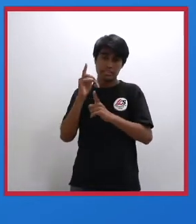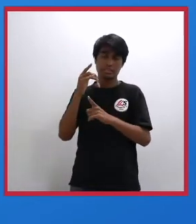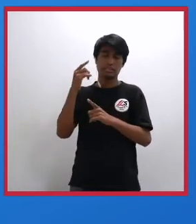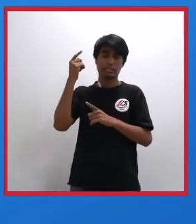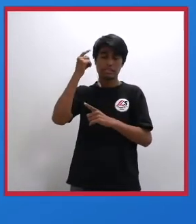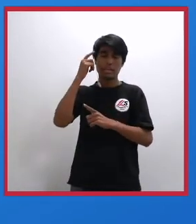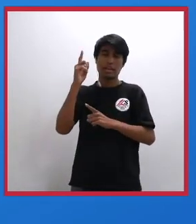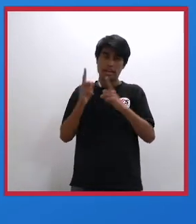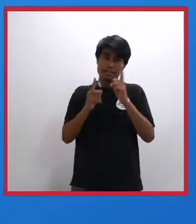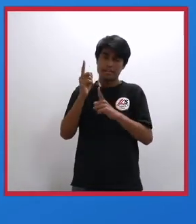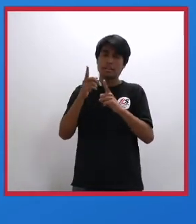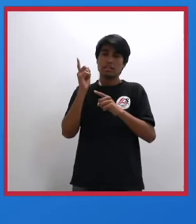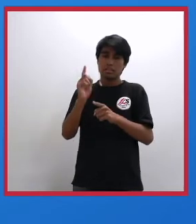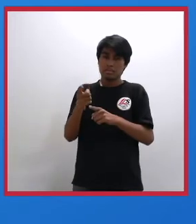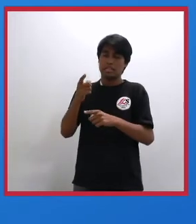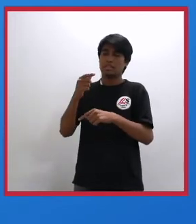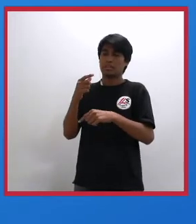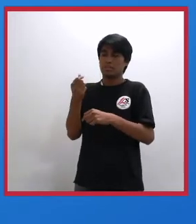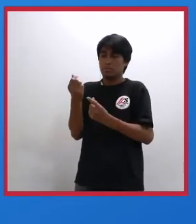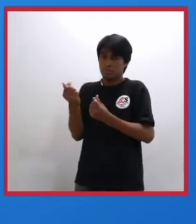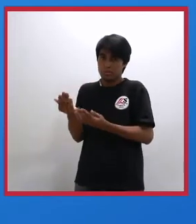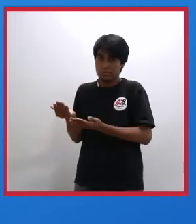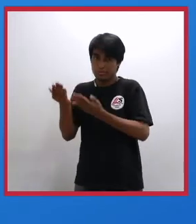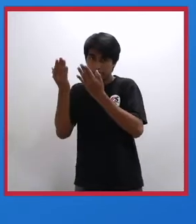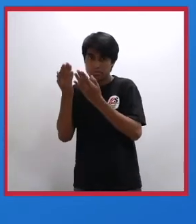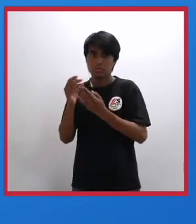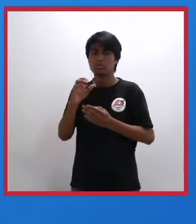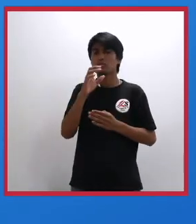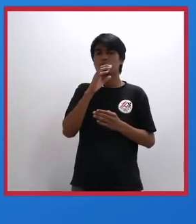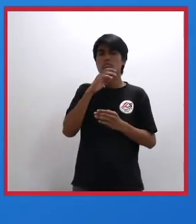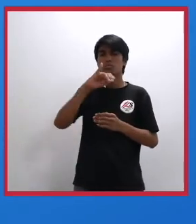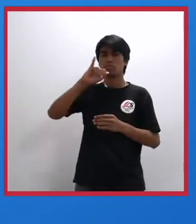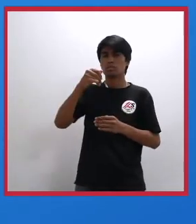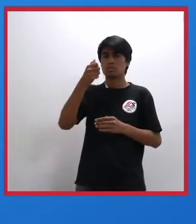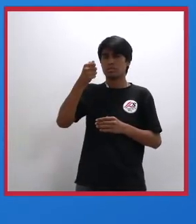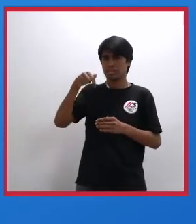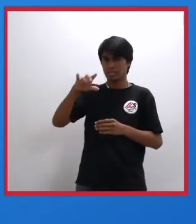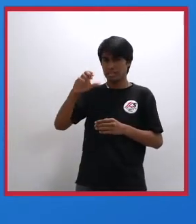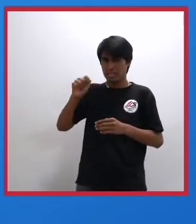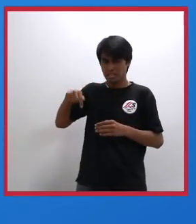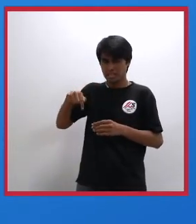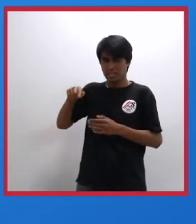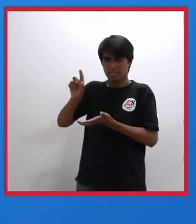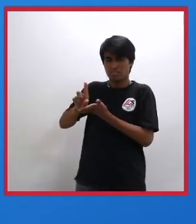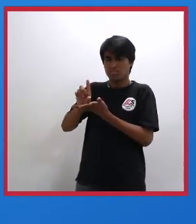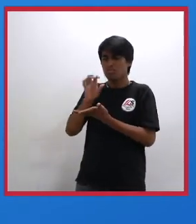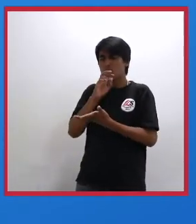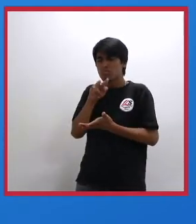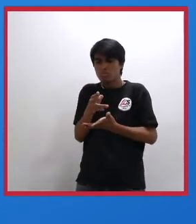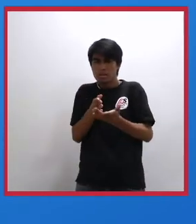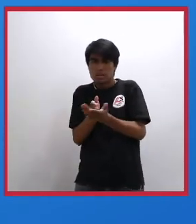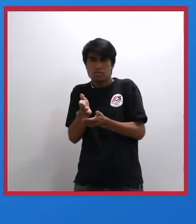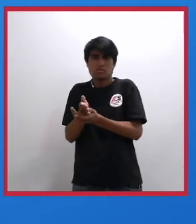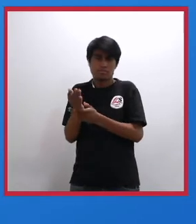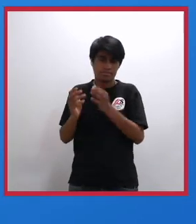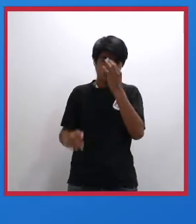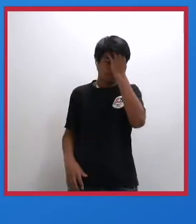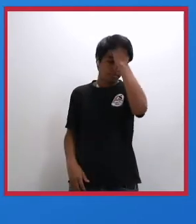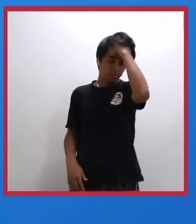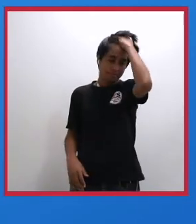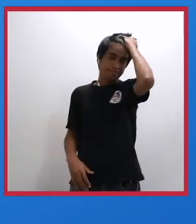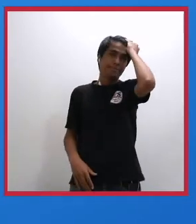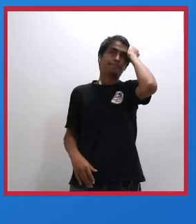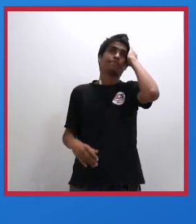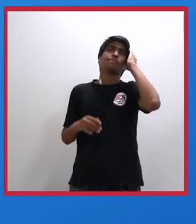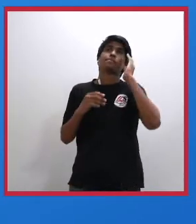implican mayores costos de ejecución. ¿Cómo ve la JICA esta situación? Bueno, básicamente en todo contrato